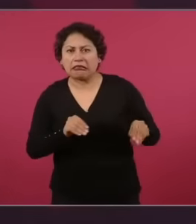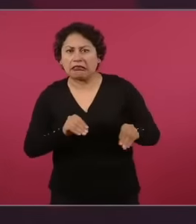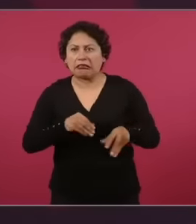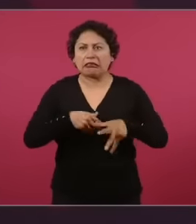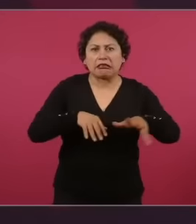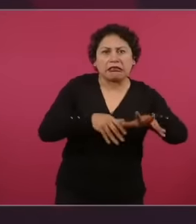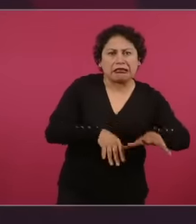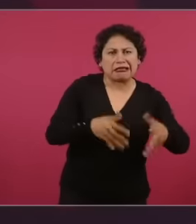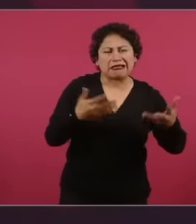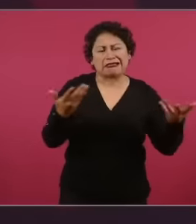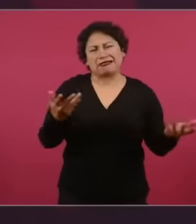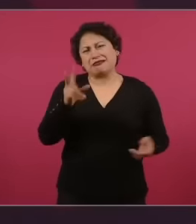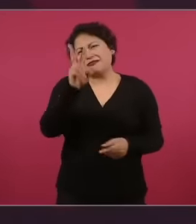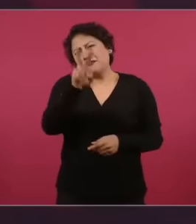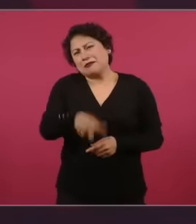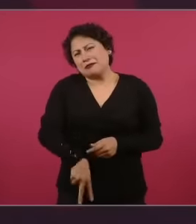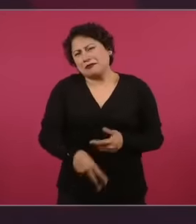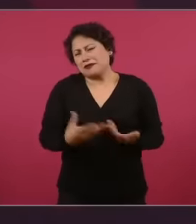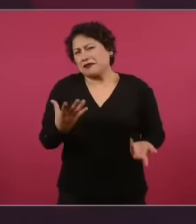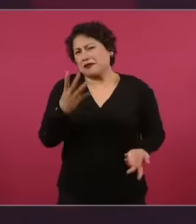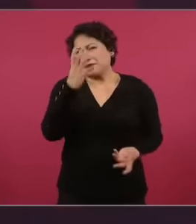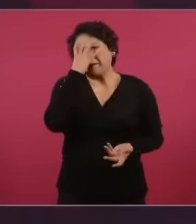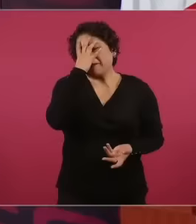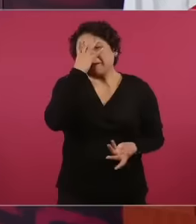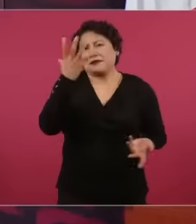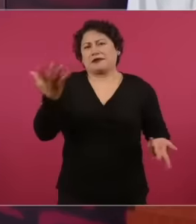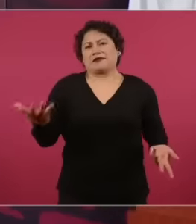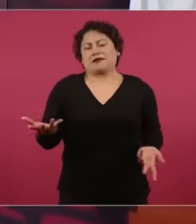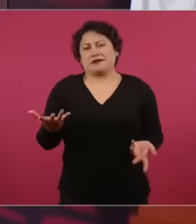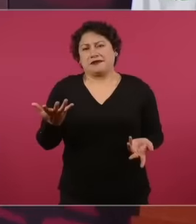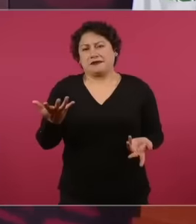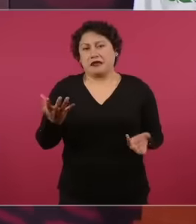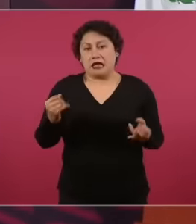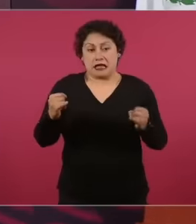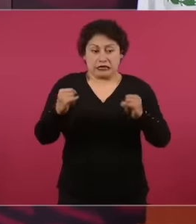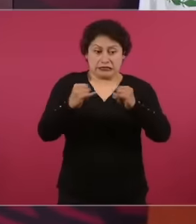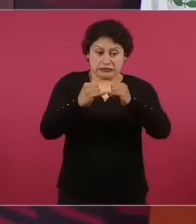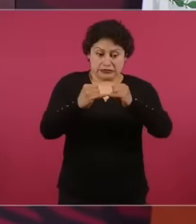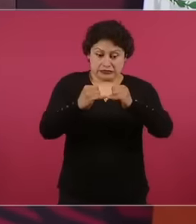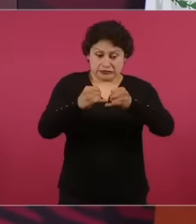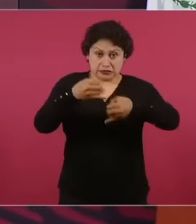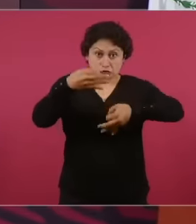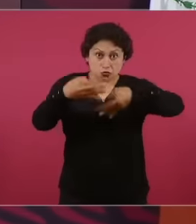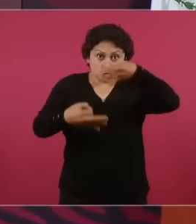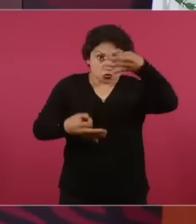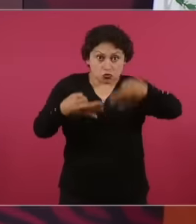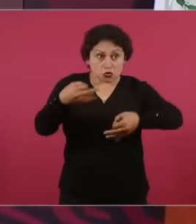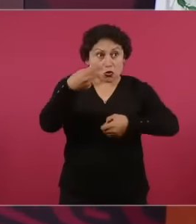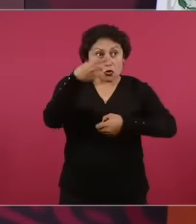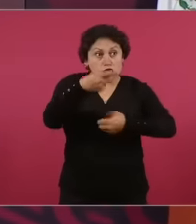O sea, están degradando la institución que representan.